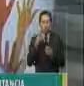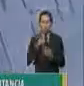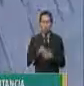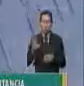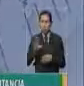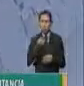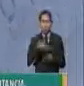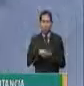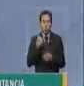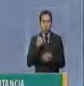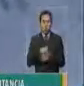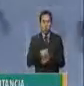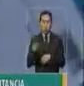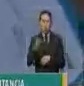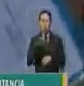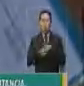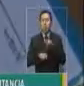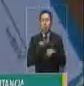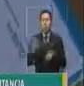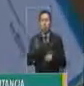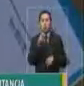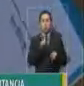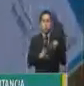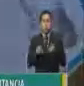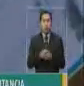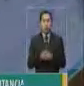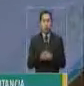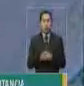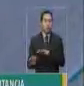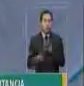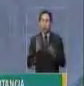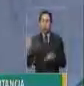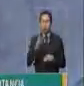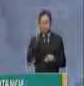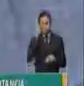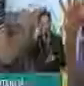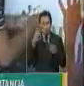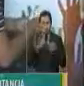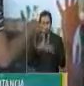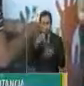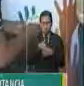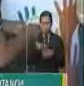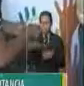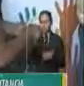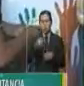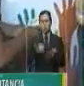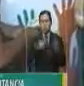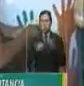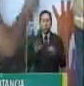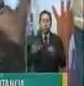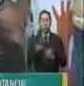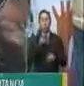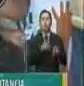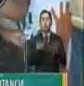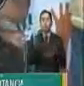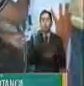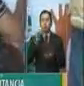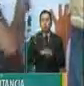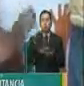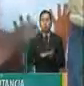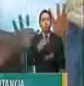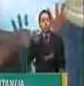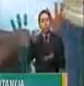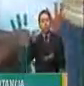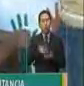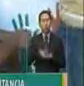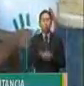muchos casos engañaron a la gente. Creo que las organizaciones políticas son las que tienen que explicar al ciudadano por qué lo han inscrito como militante